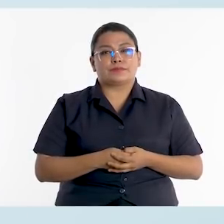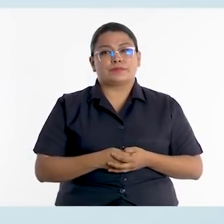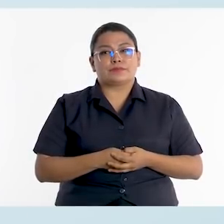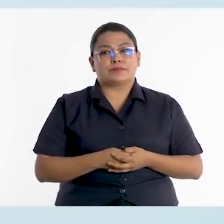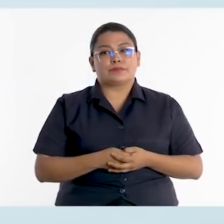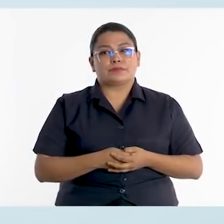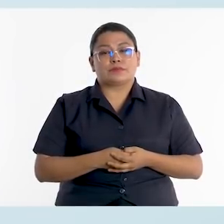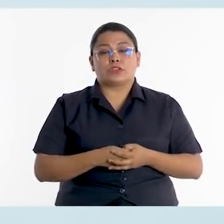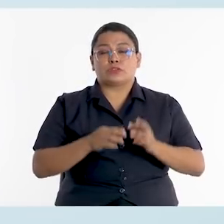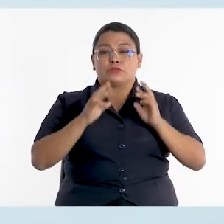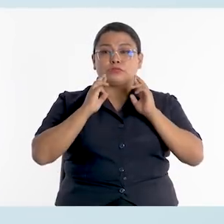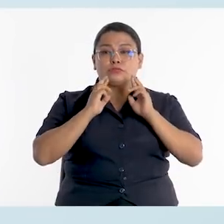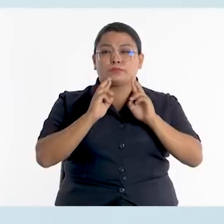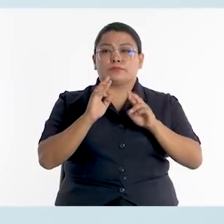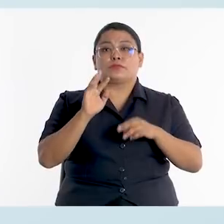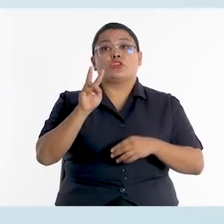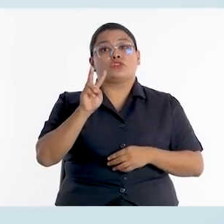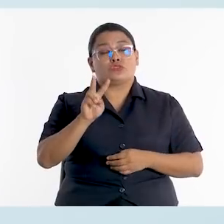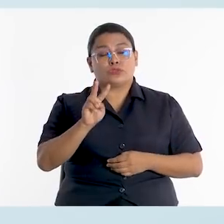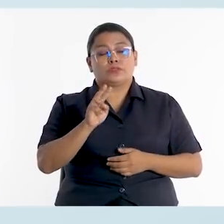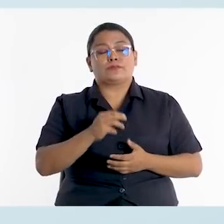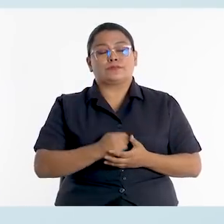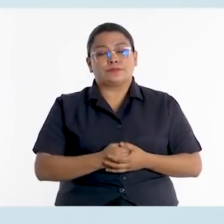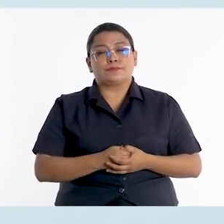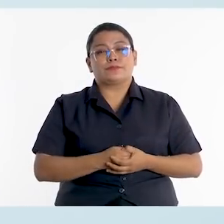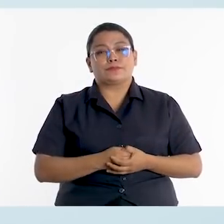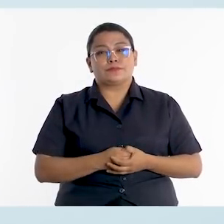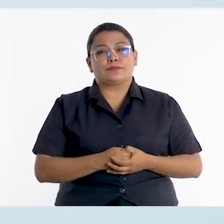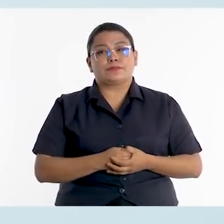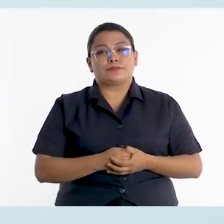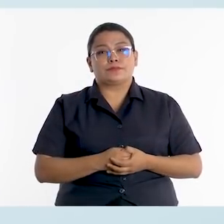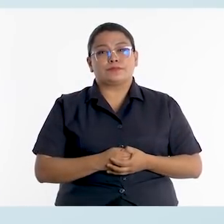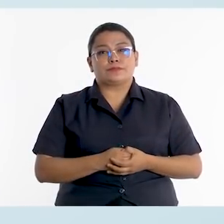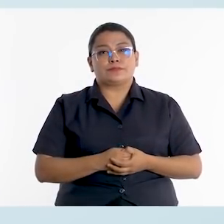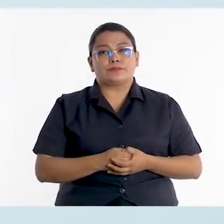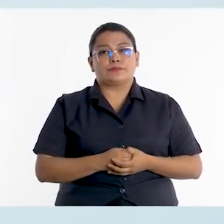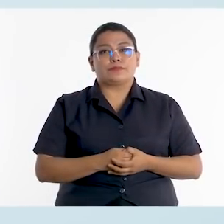Y su cociente es 2.